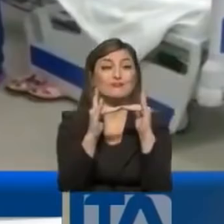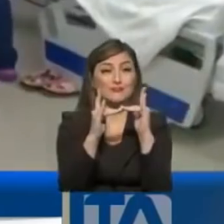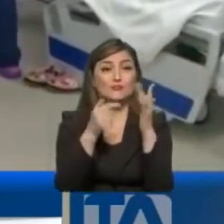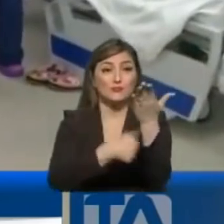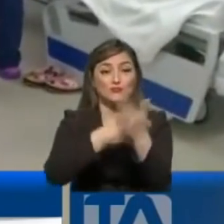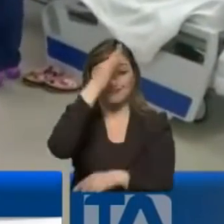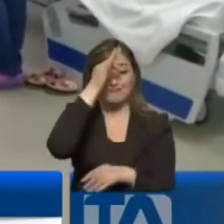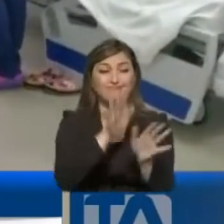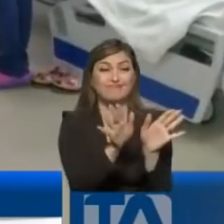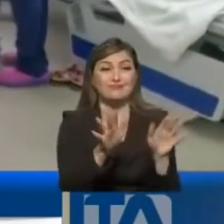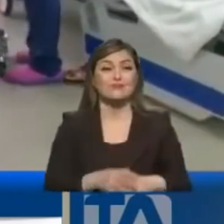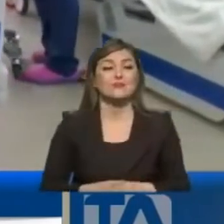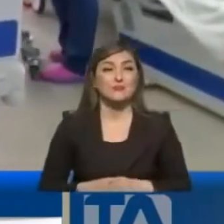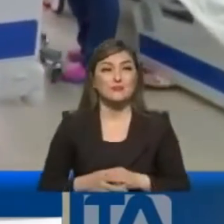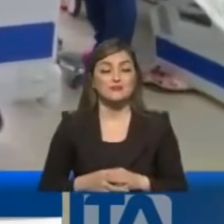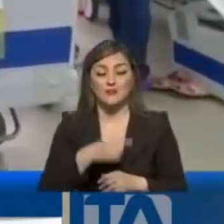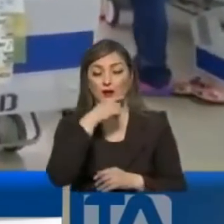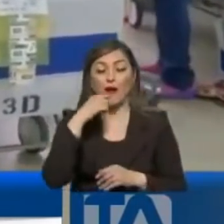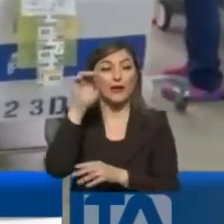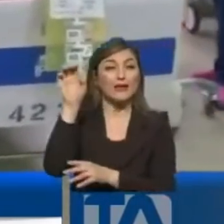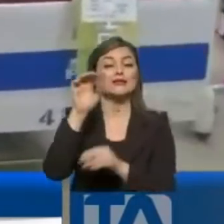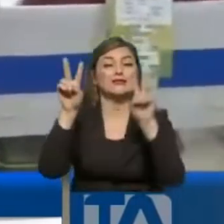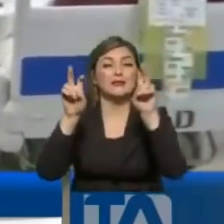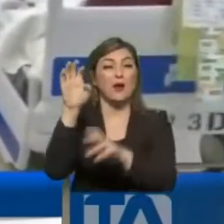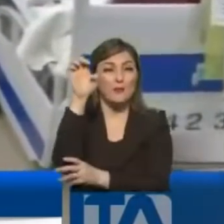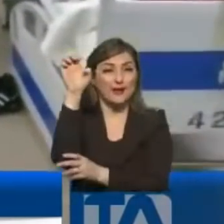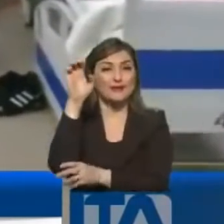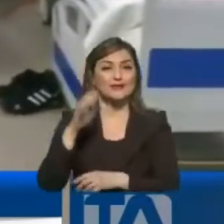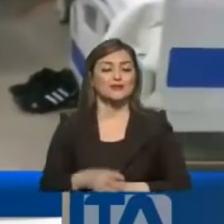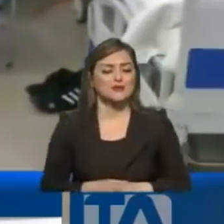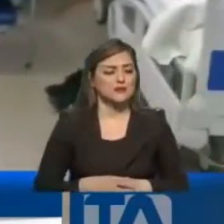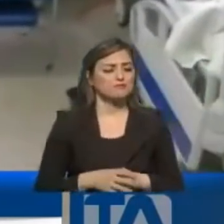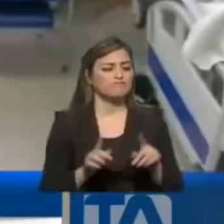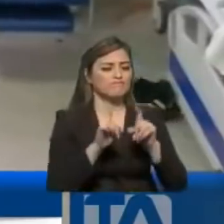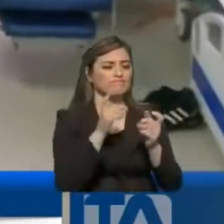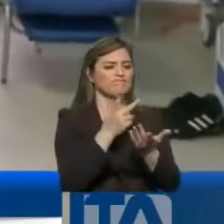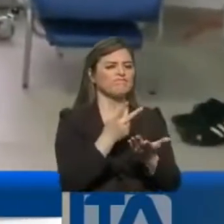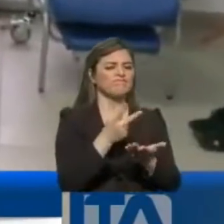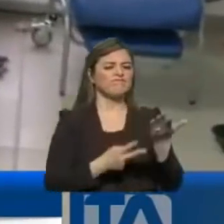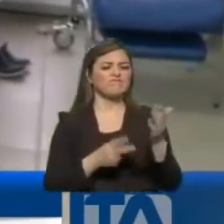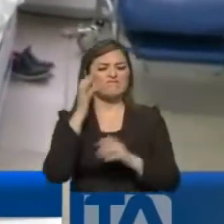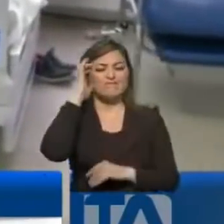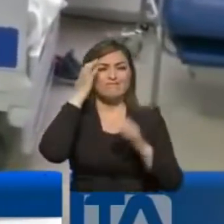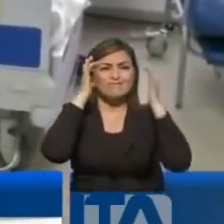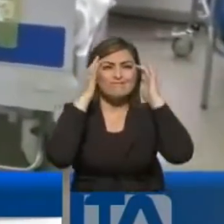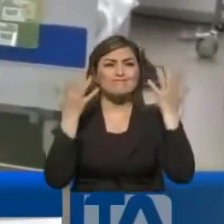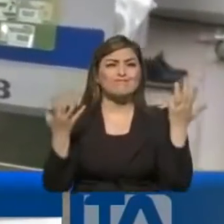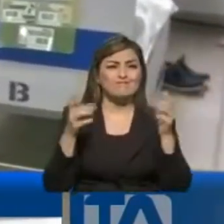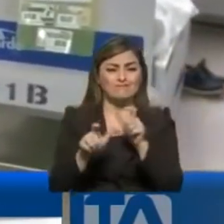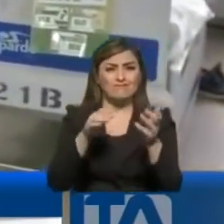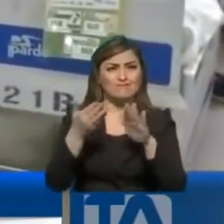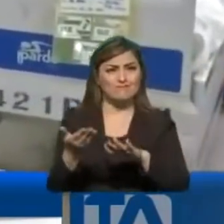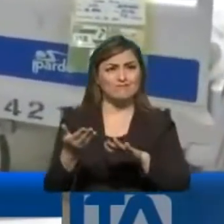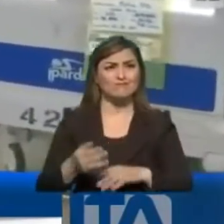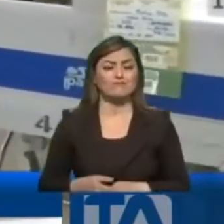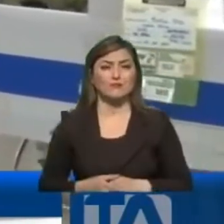de hospitalización y es que están en la emergencia. Listo, ¿qué es lo que está pasando y algo que les está preocupando es la cifra de